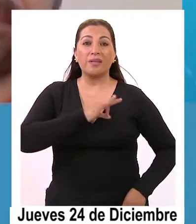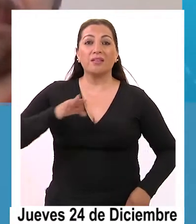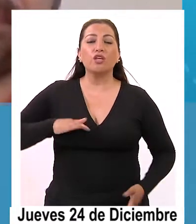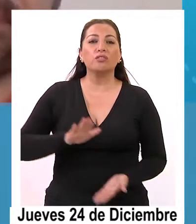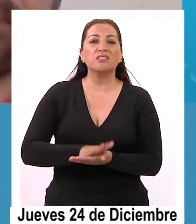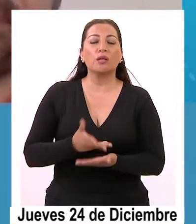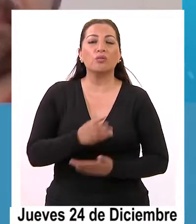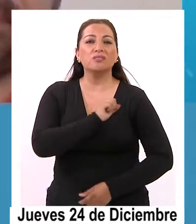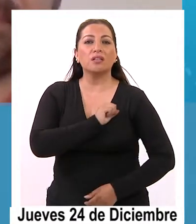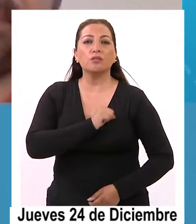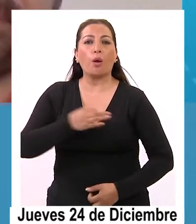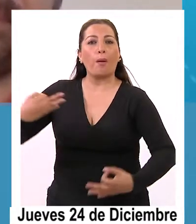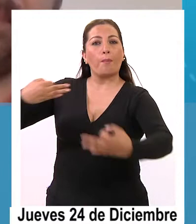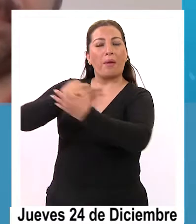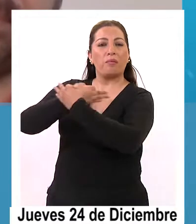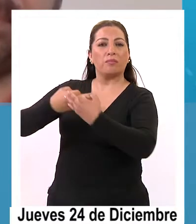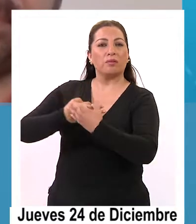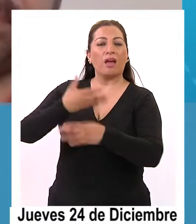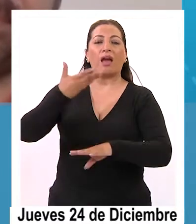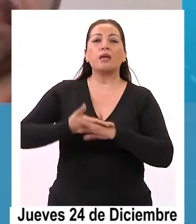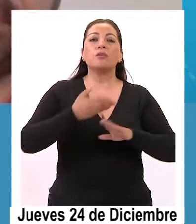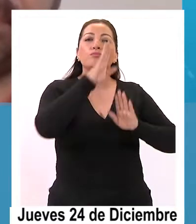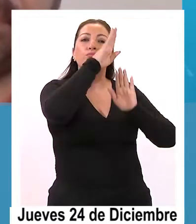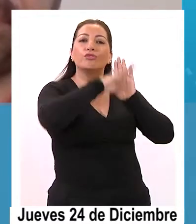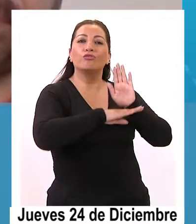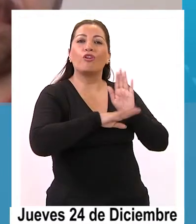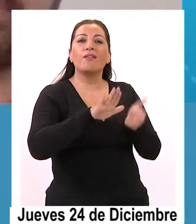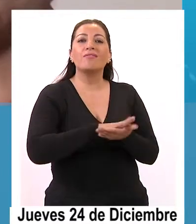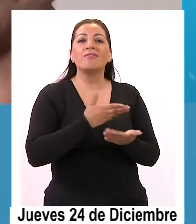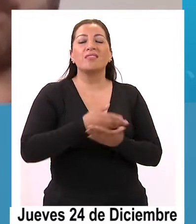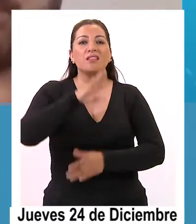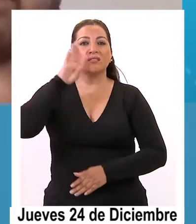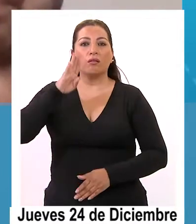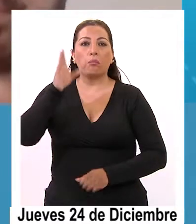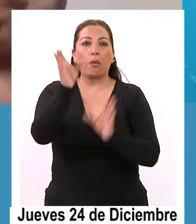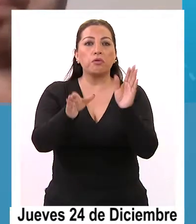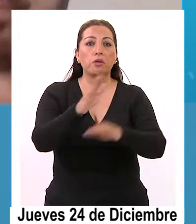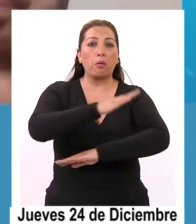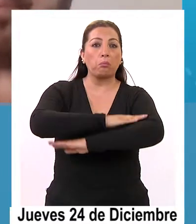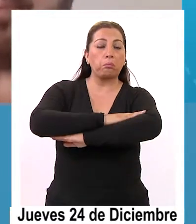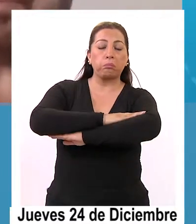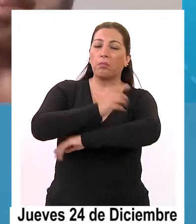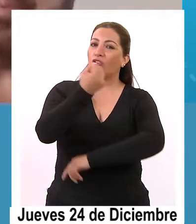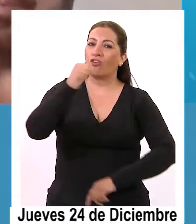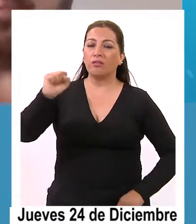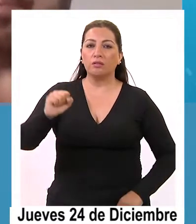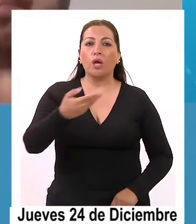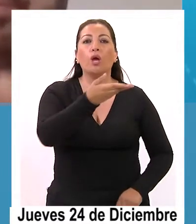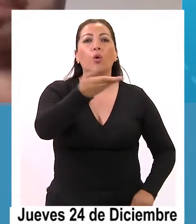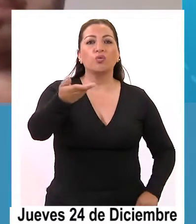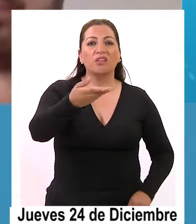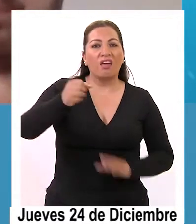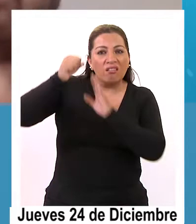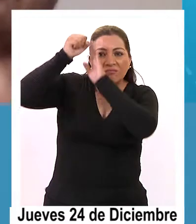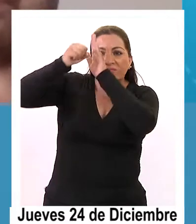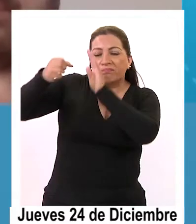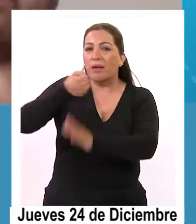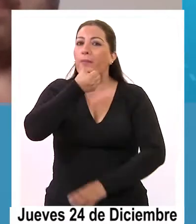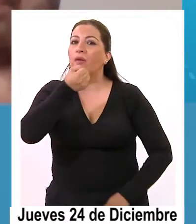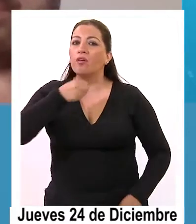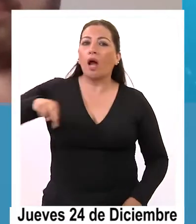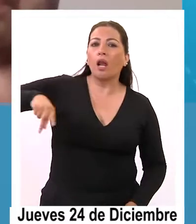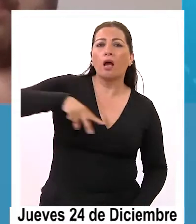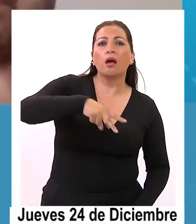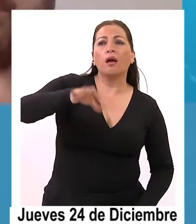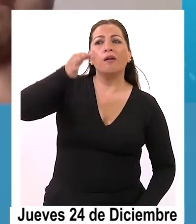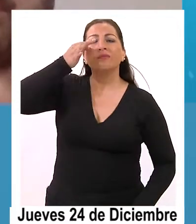que ha dado el Ministerio de Salud son claras. Le llaman protocolo sanitario, pero no obedecen a la comunidad. Basta ver, ustedes son reporteros,